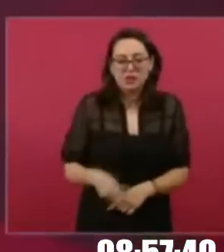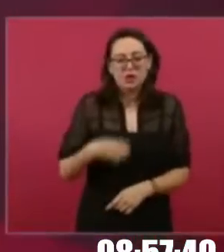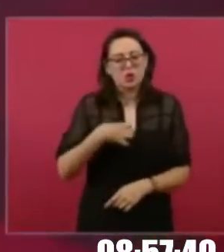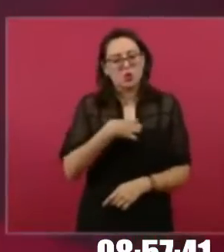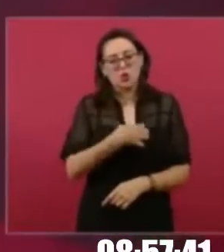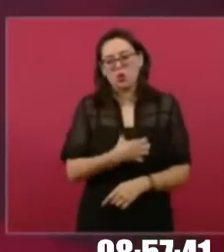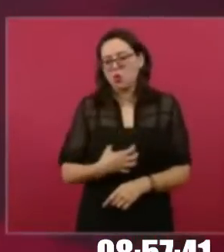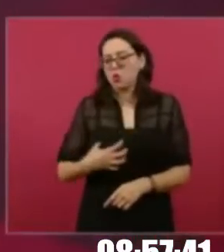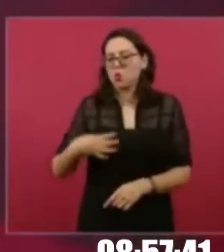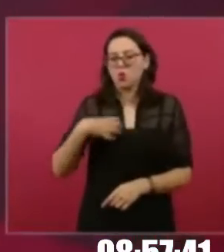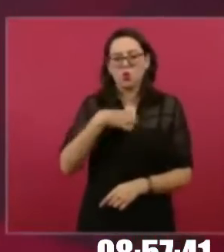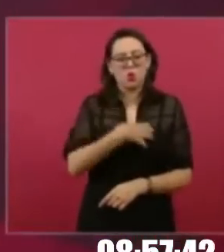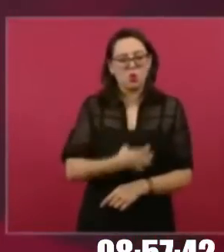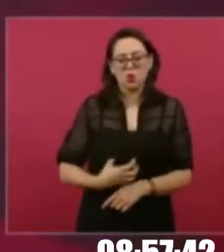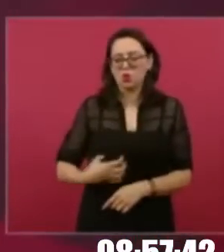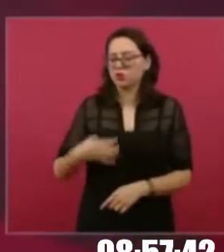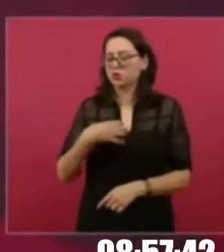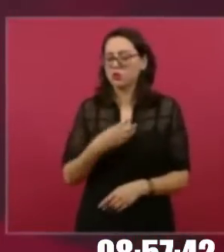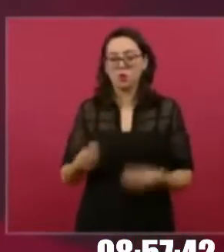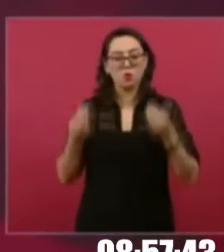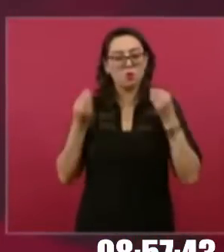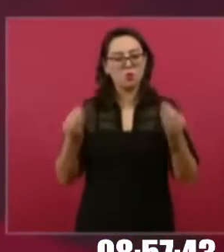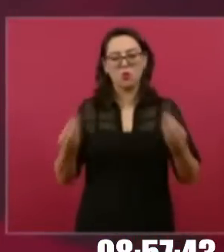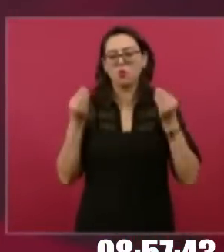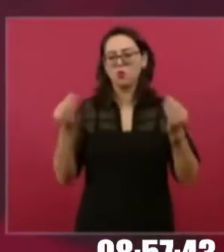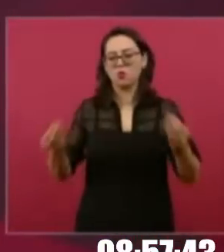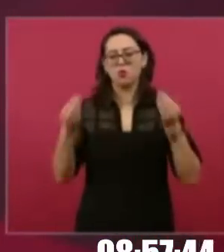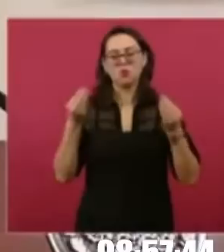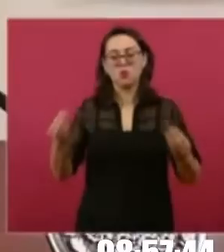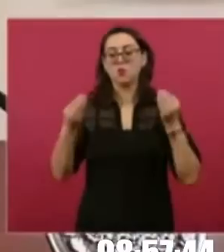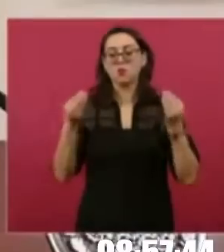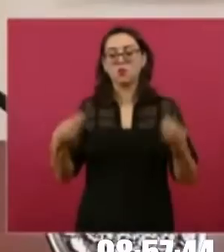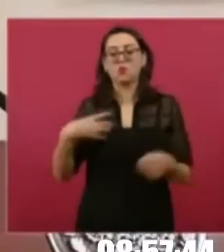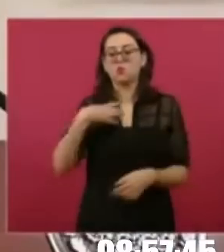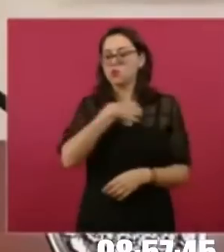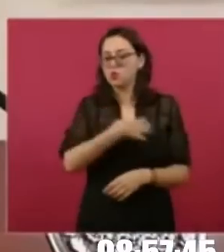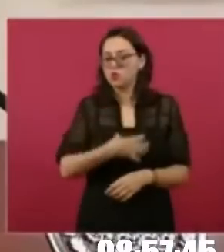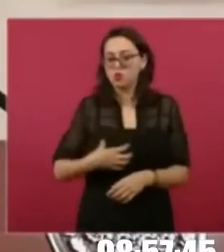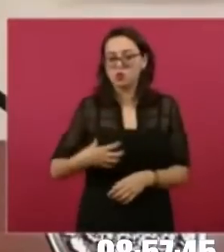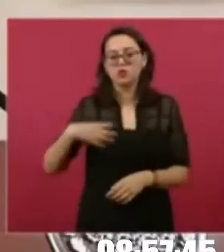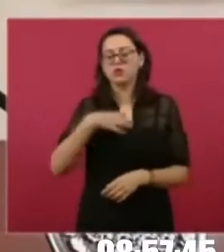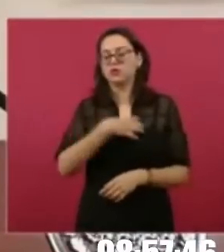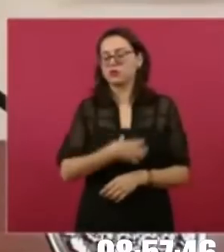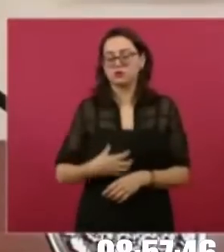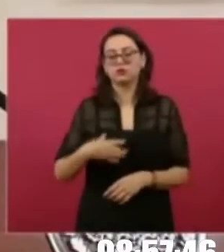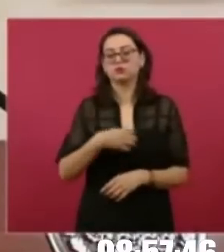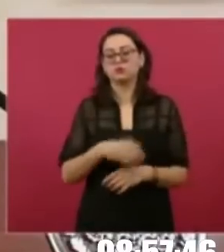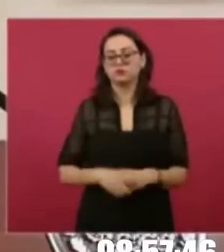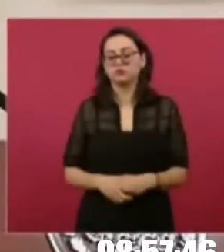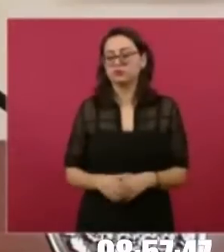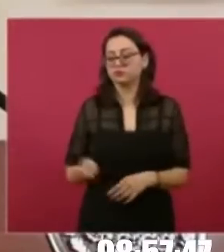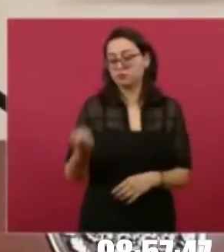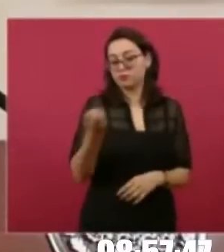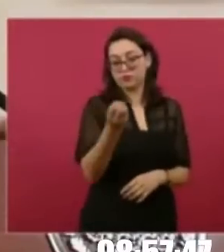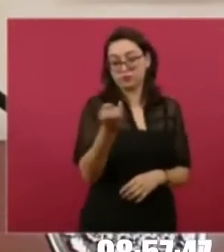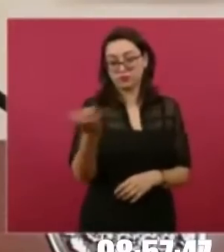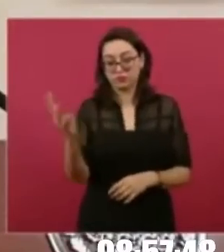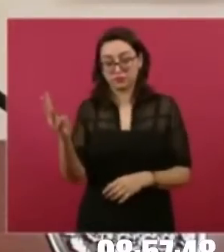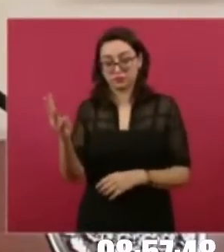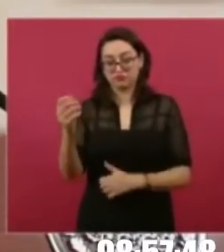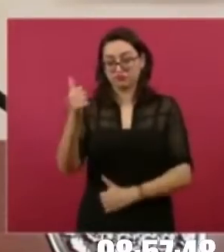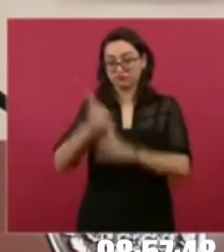porque los que están participando son